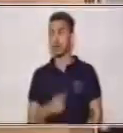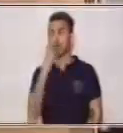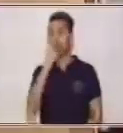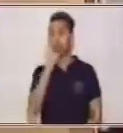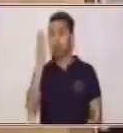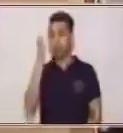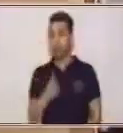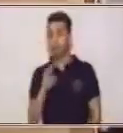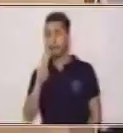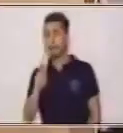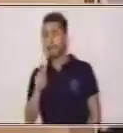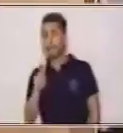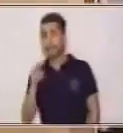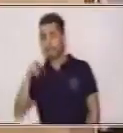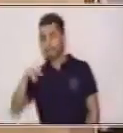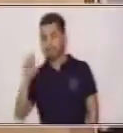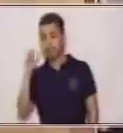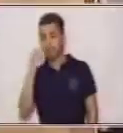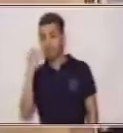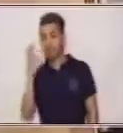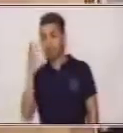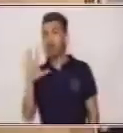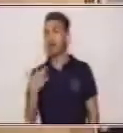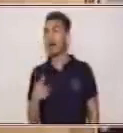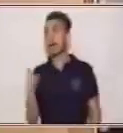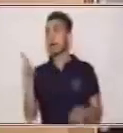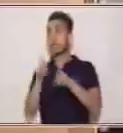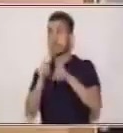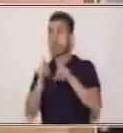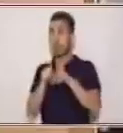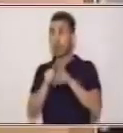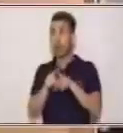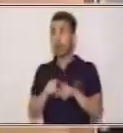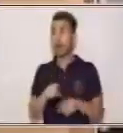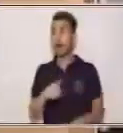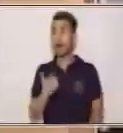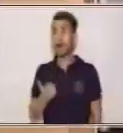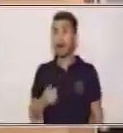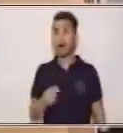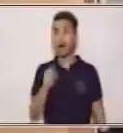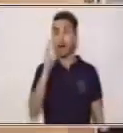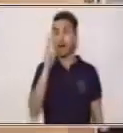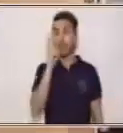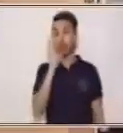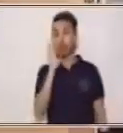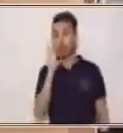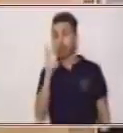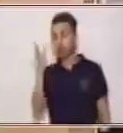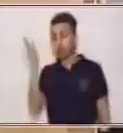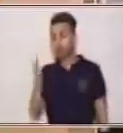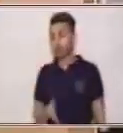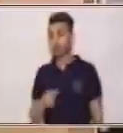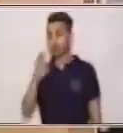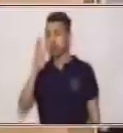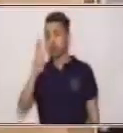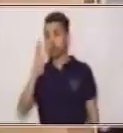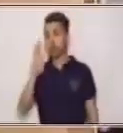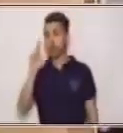es igual a 2/4. 1/2 es igual a tener